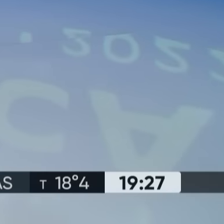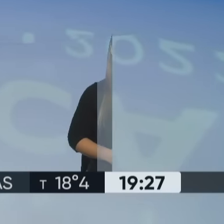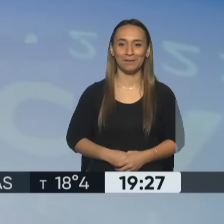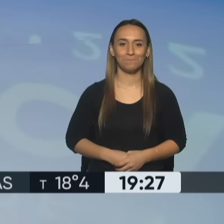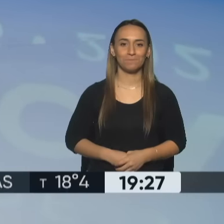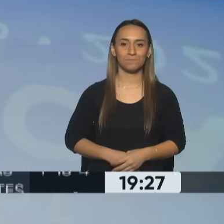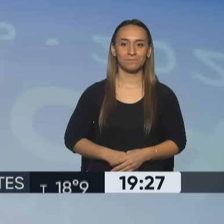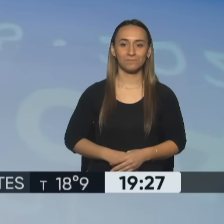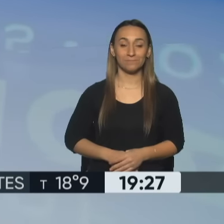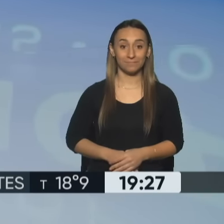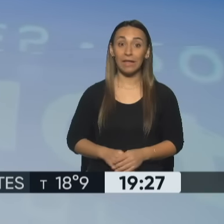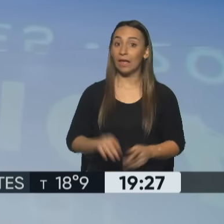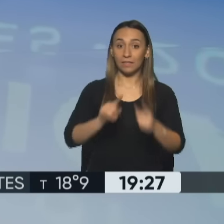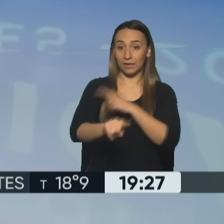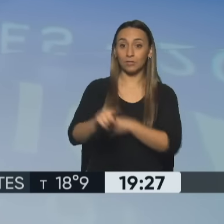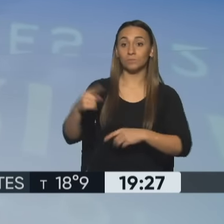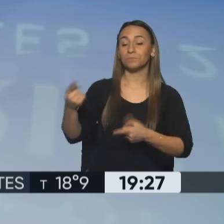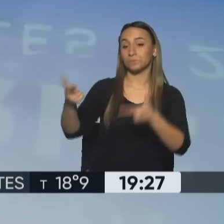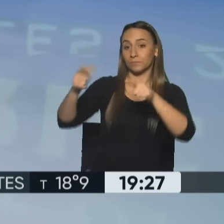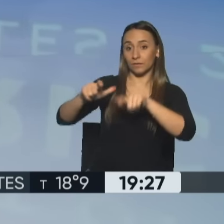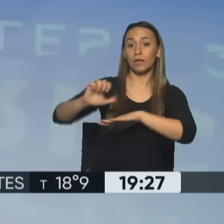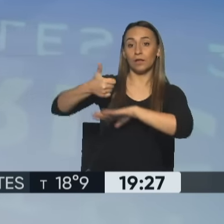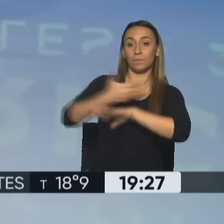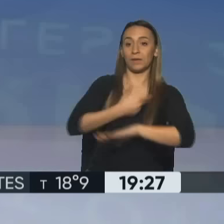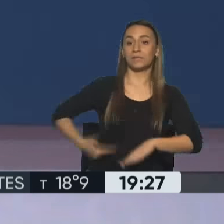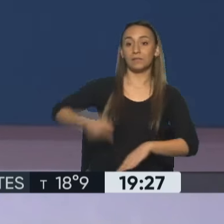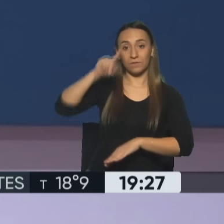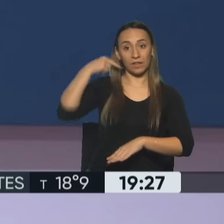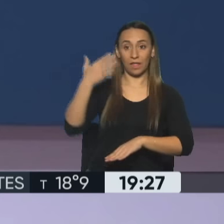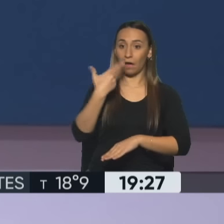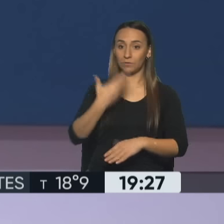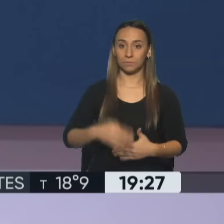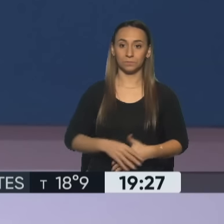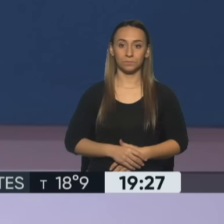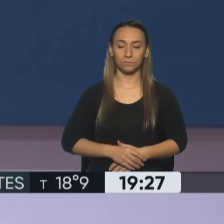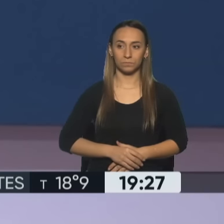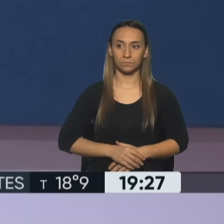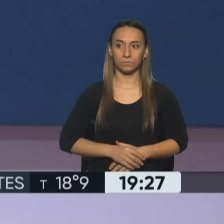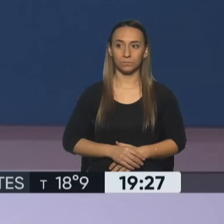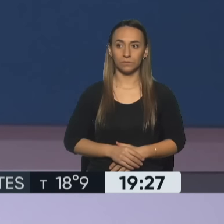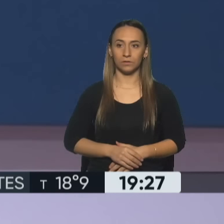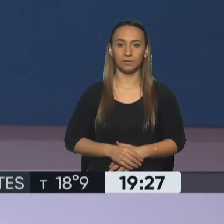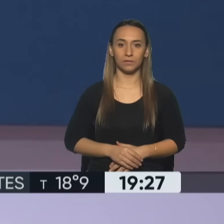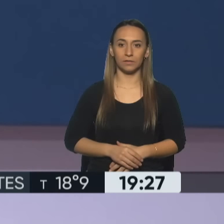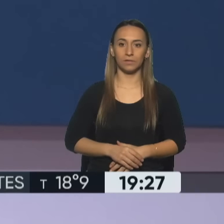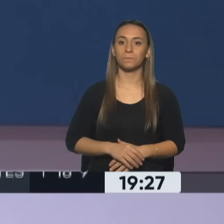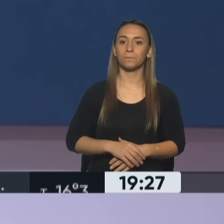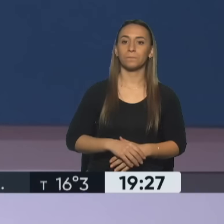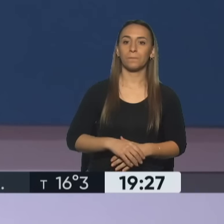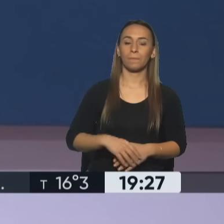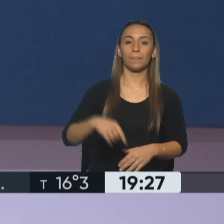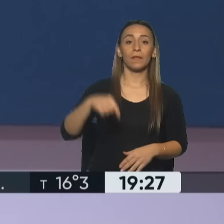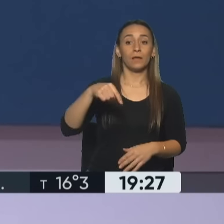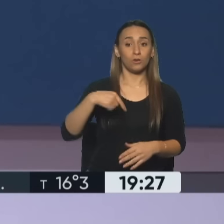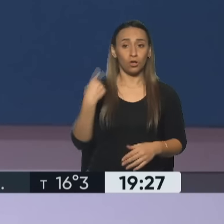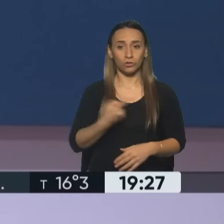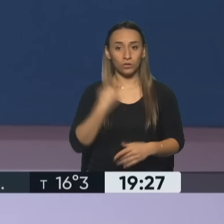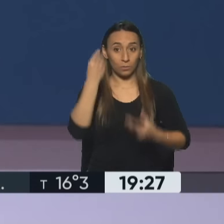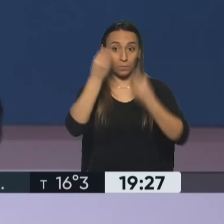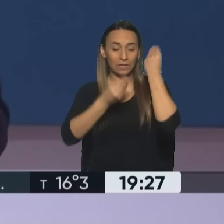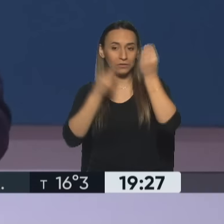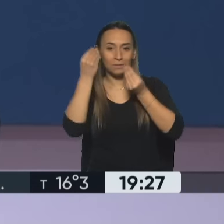no vamos rápido la cumbre de las américas sobre presidente alberto fernández en este presente tan complejo nos preocupa